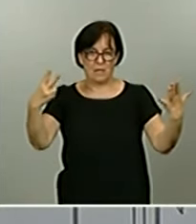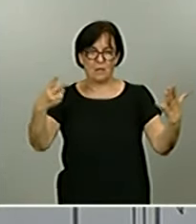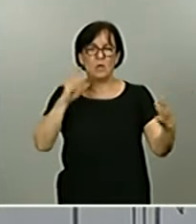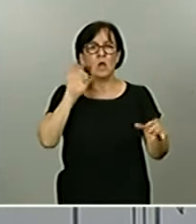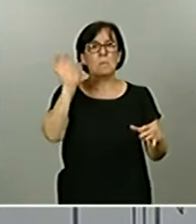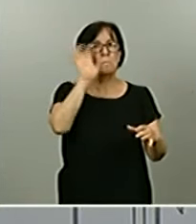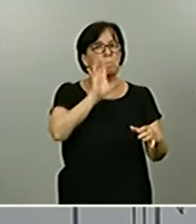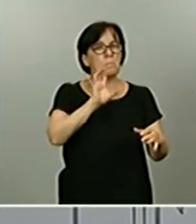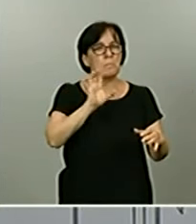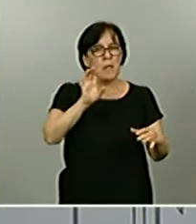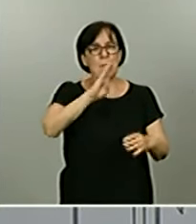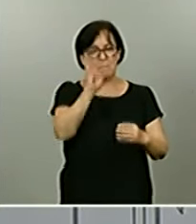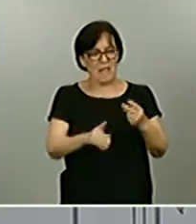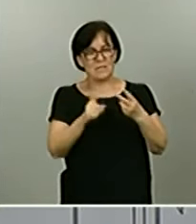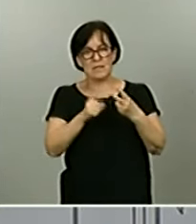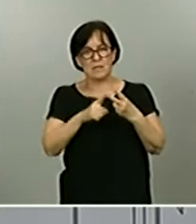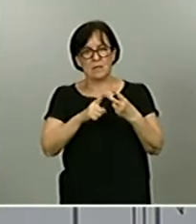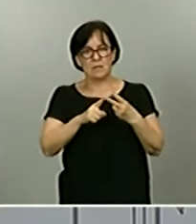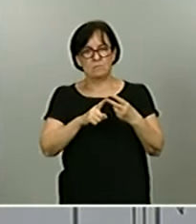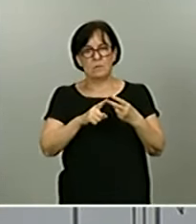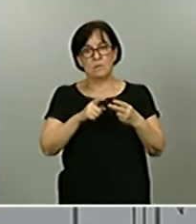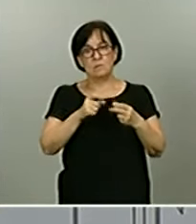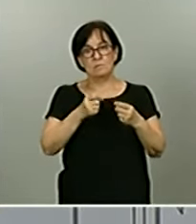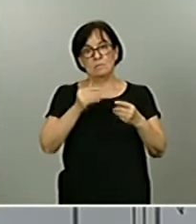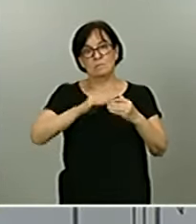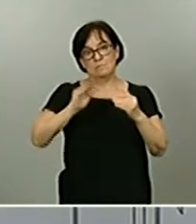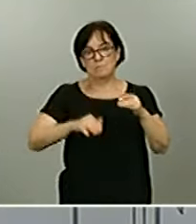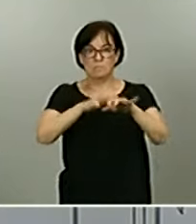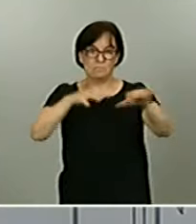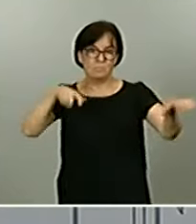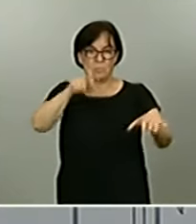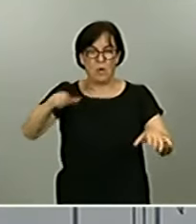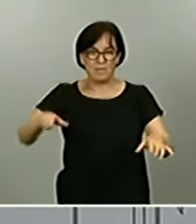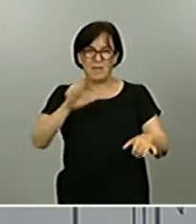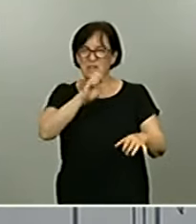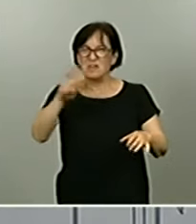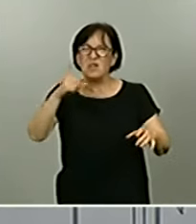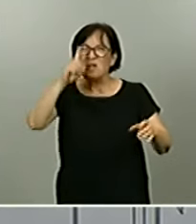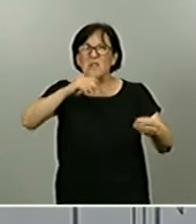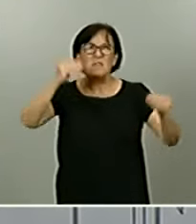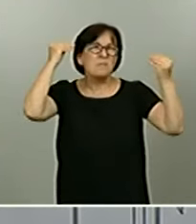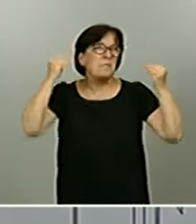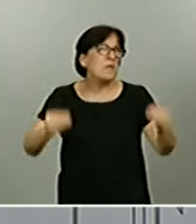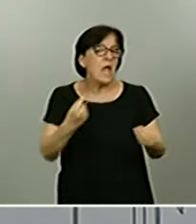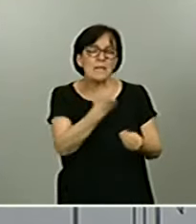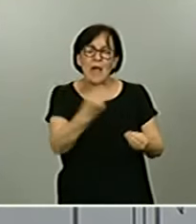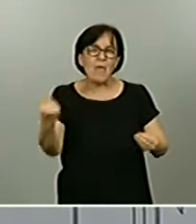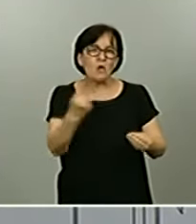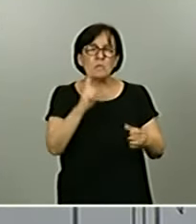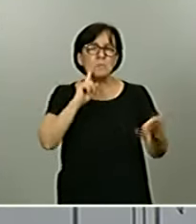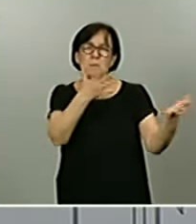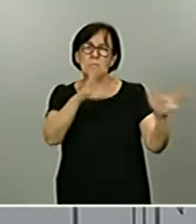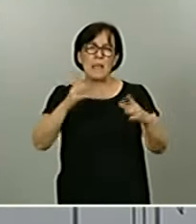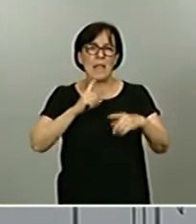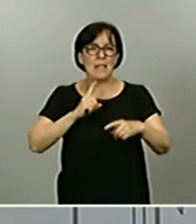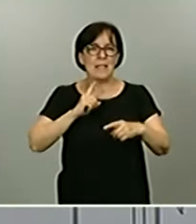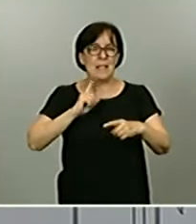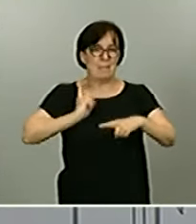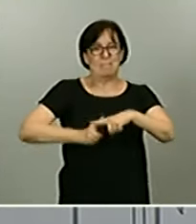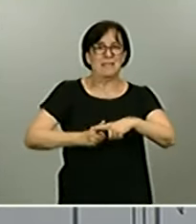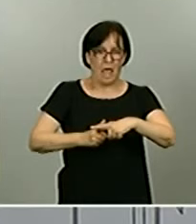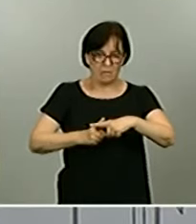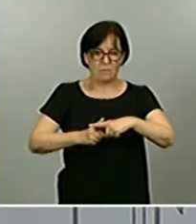Brasil es un país con menor población que Estados Unidos. No recuerdo exactamente las poblaciones de cada uno, pero es aproximadamente la mitad de la población de Estados Unidos